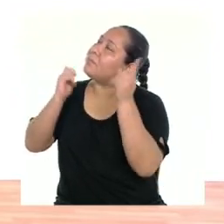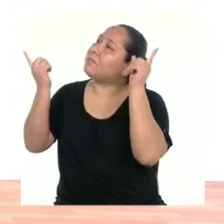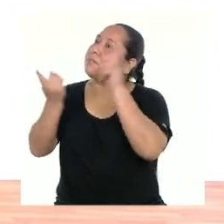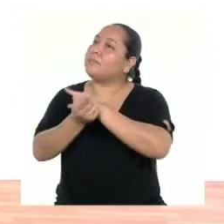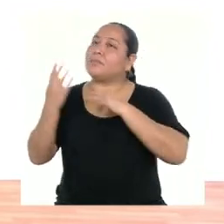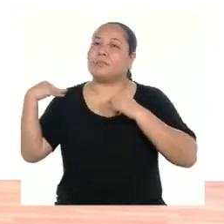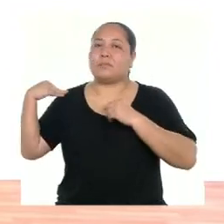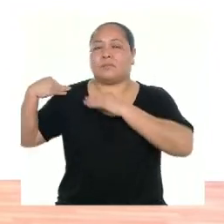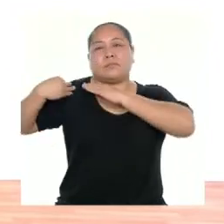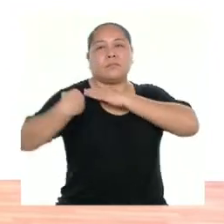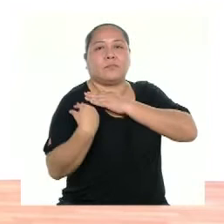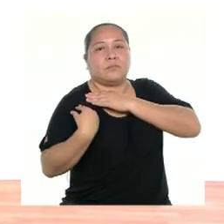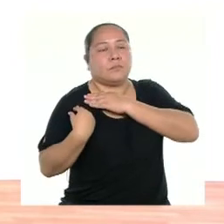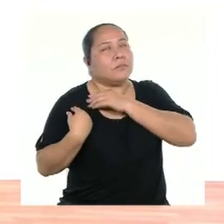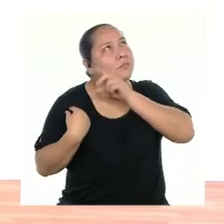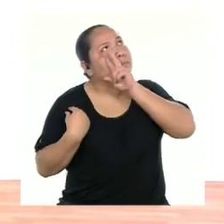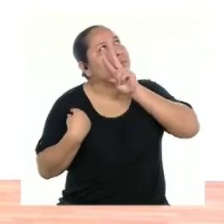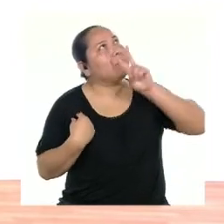Cambiamos a la izquierda.